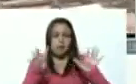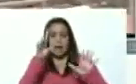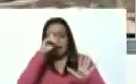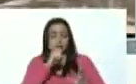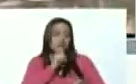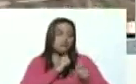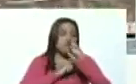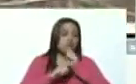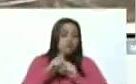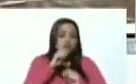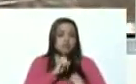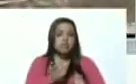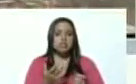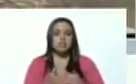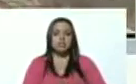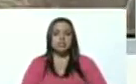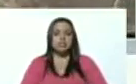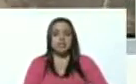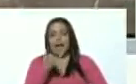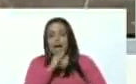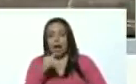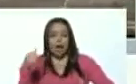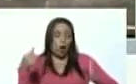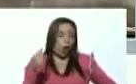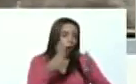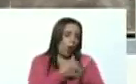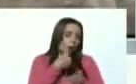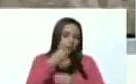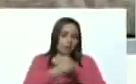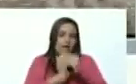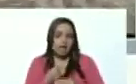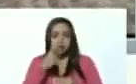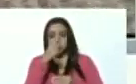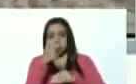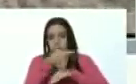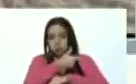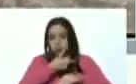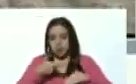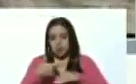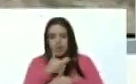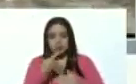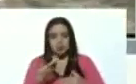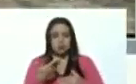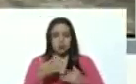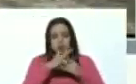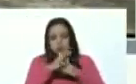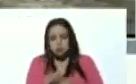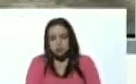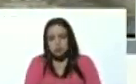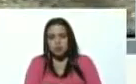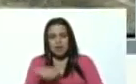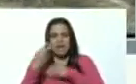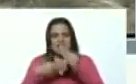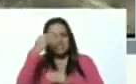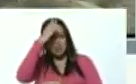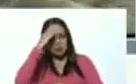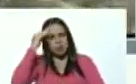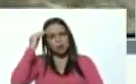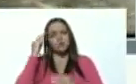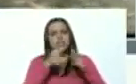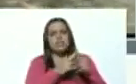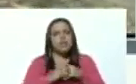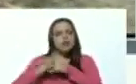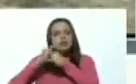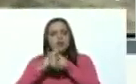complejos de arremetida imperialista del gobierno supremacista de Donald Trump, nosotros